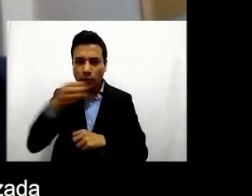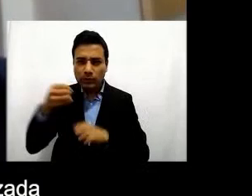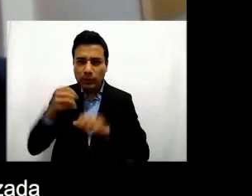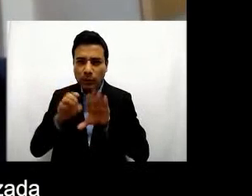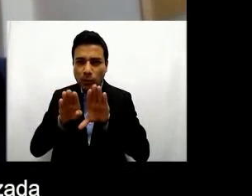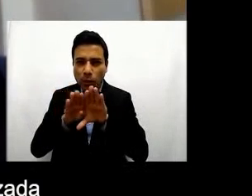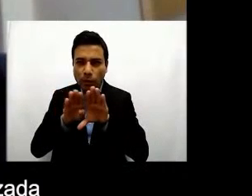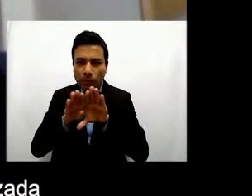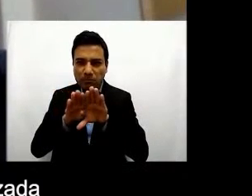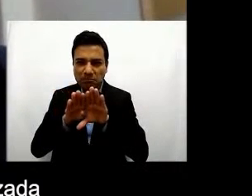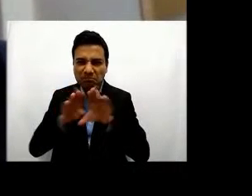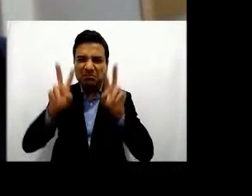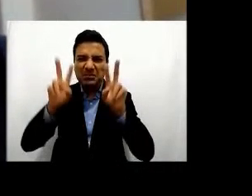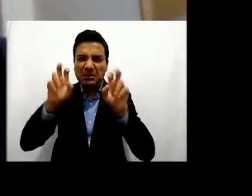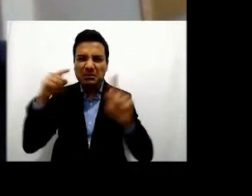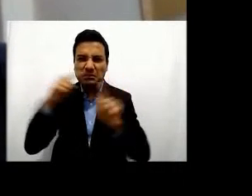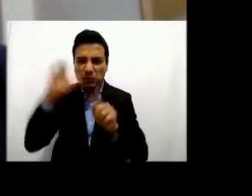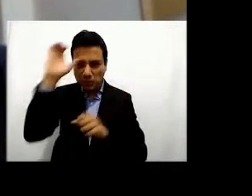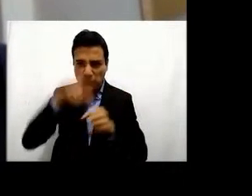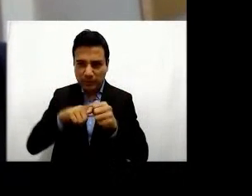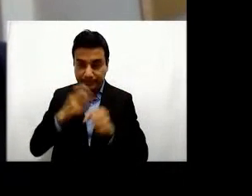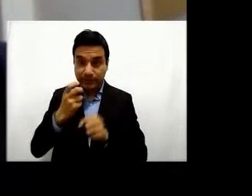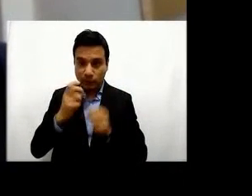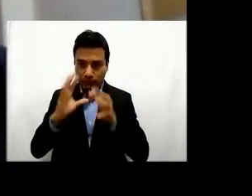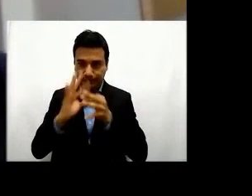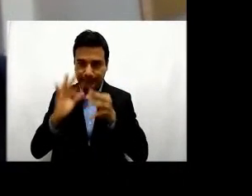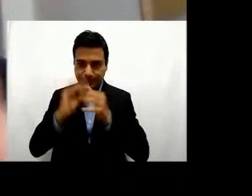de cultura. Antes de empezar,